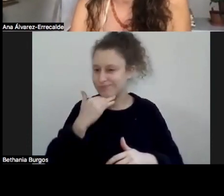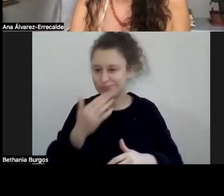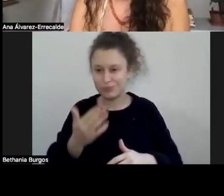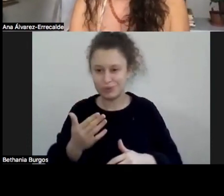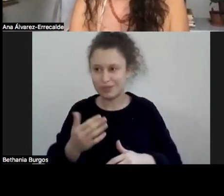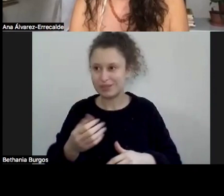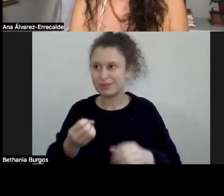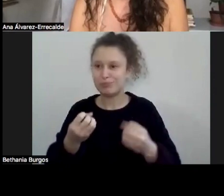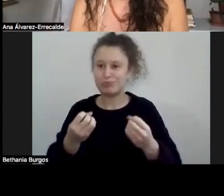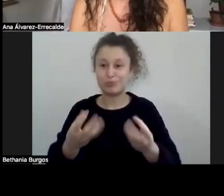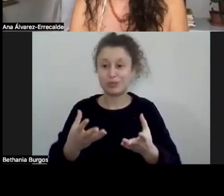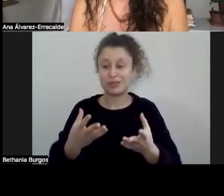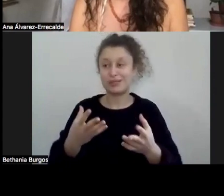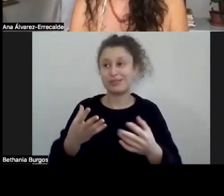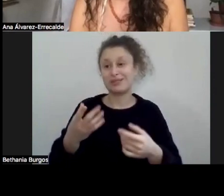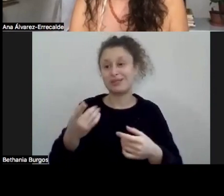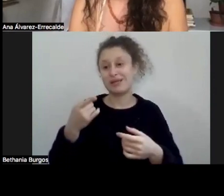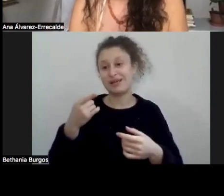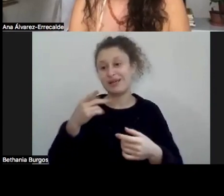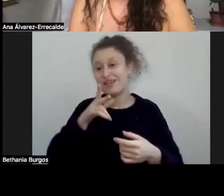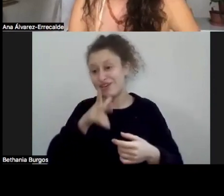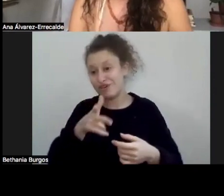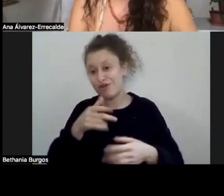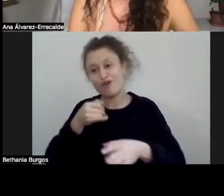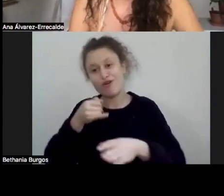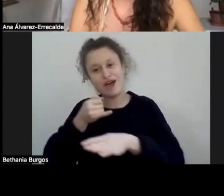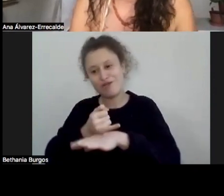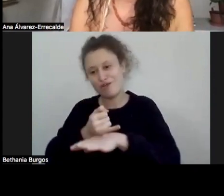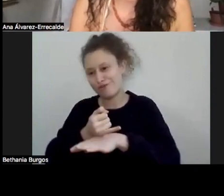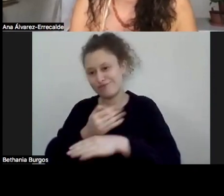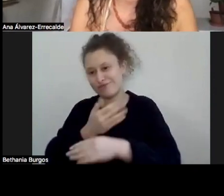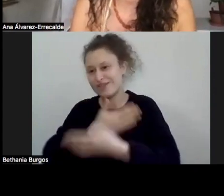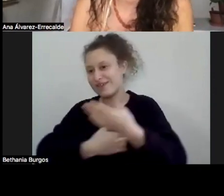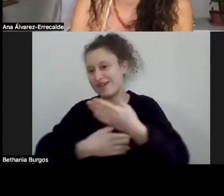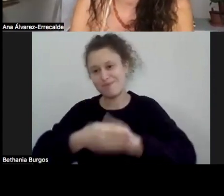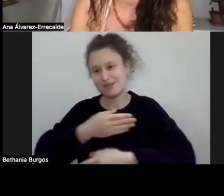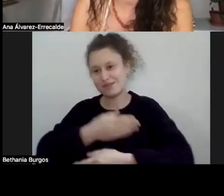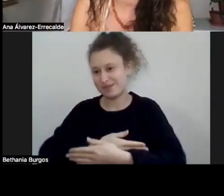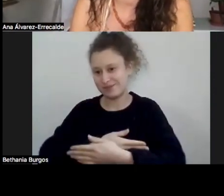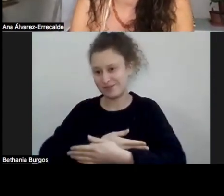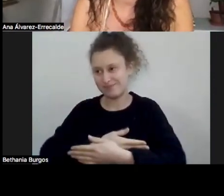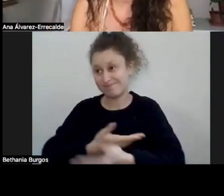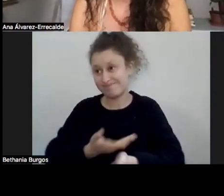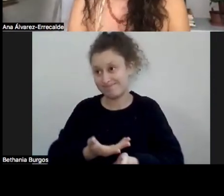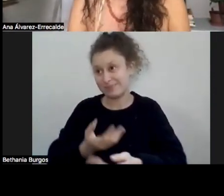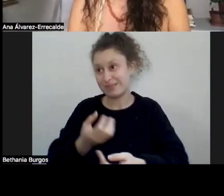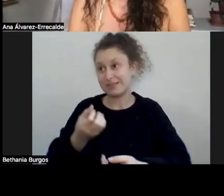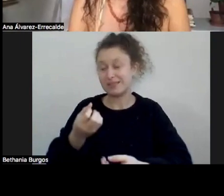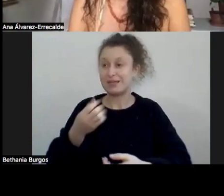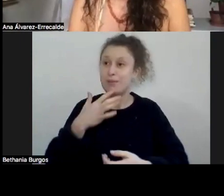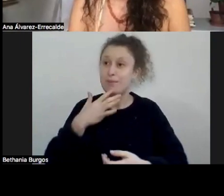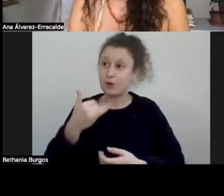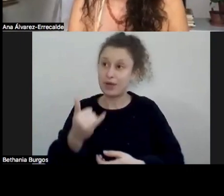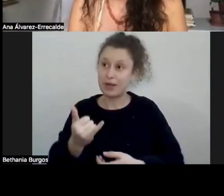muy duro, eh, y sin embargo les decían, bueno, lo más importante es que el bebé esté bien, ¿no? Y